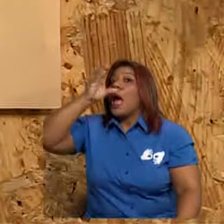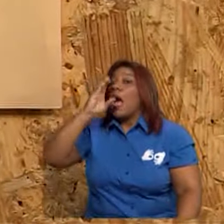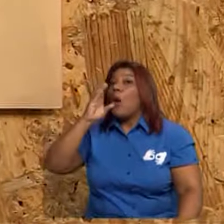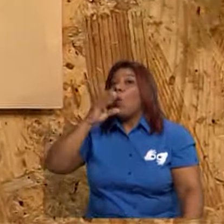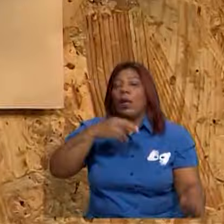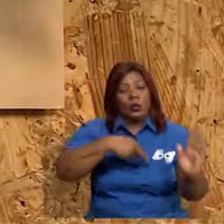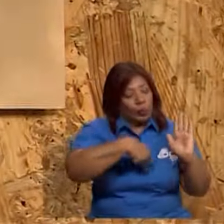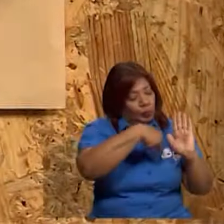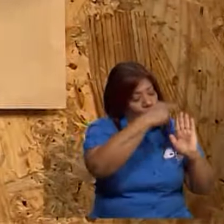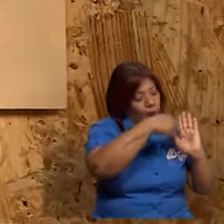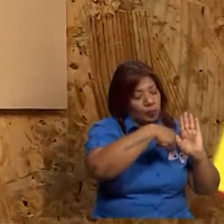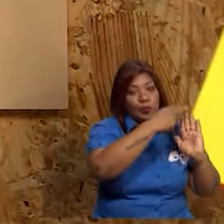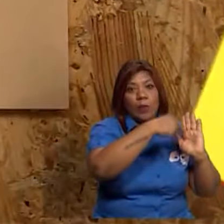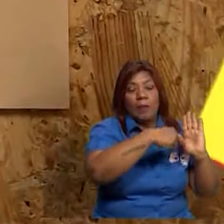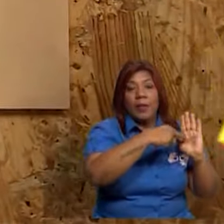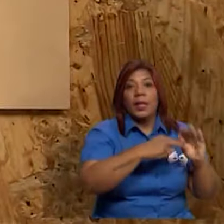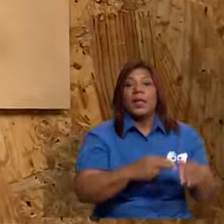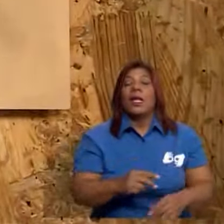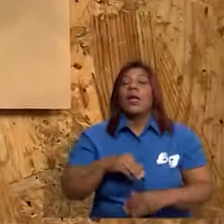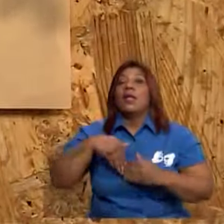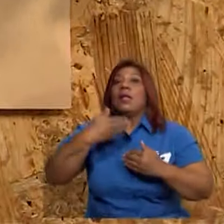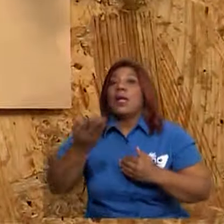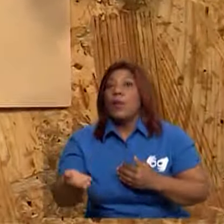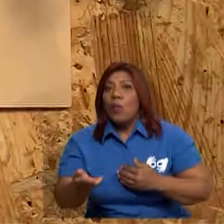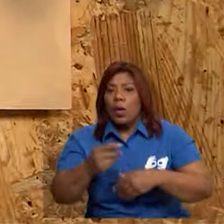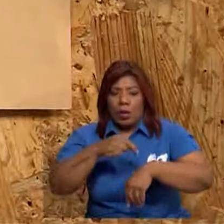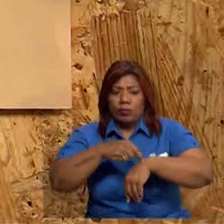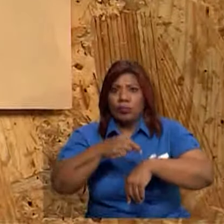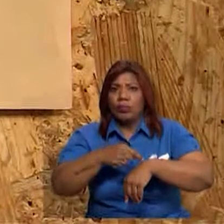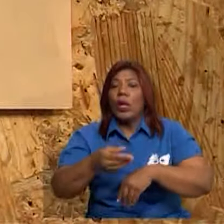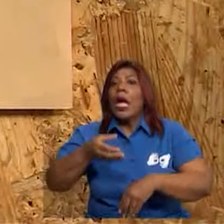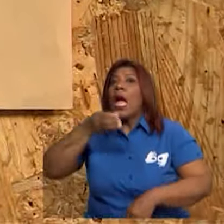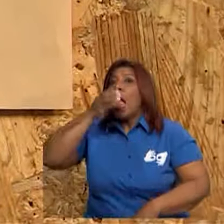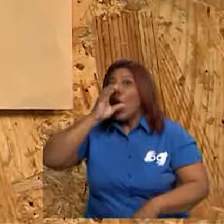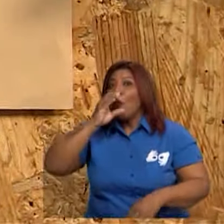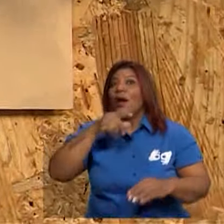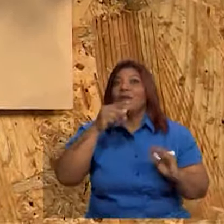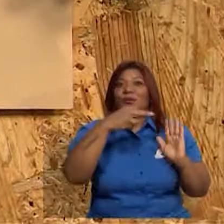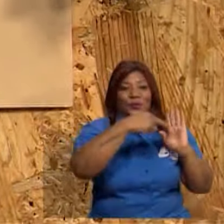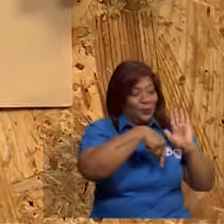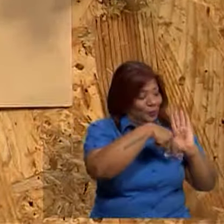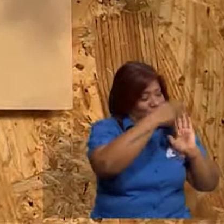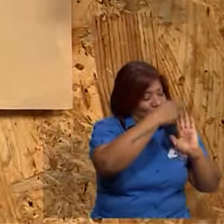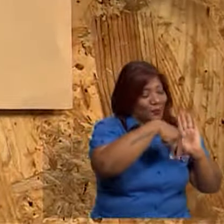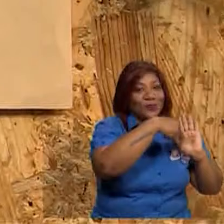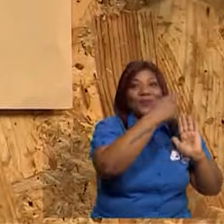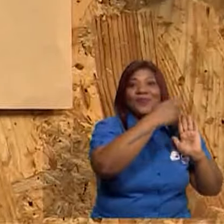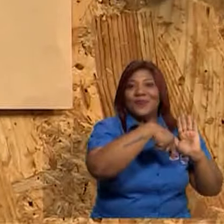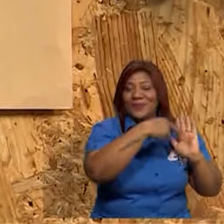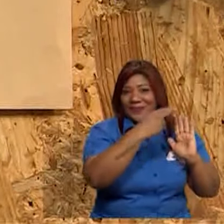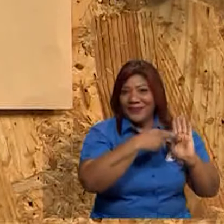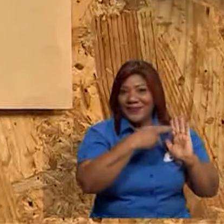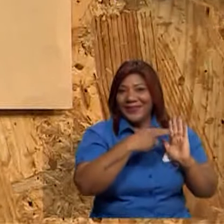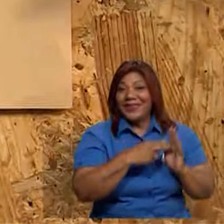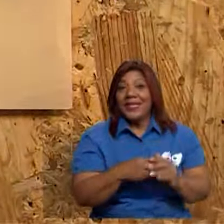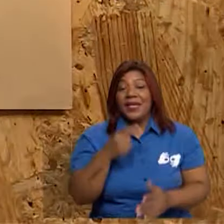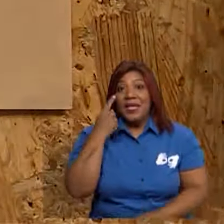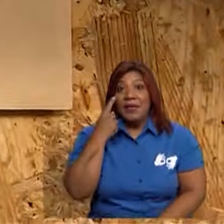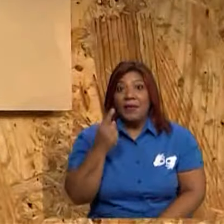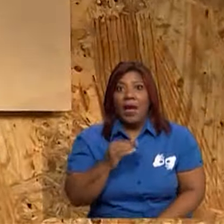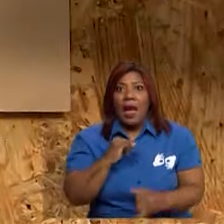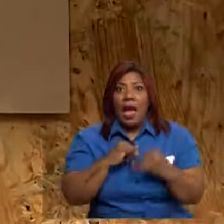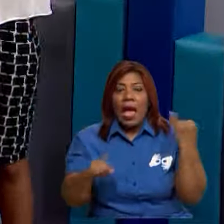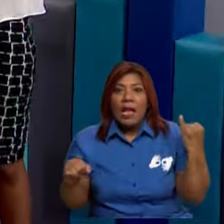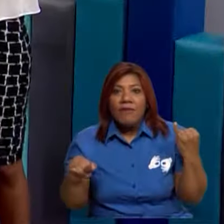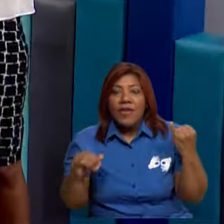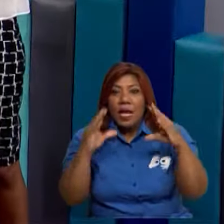para nosotros ver si realmente estamos tomando esos 8 vasos de agua diariamente, ¿verdad?